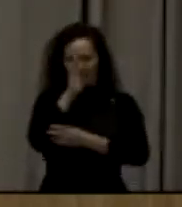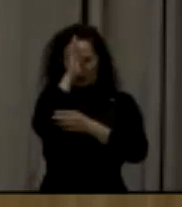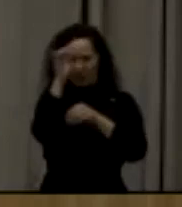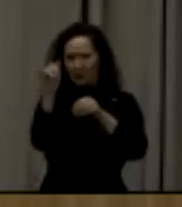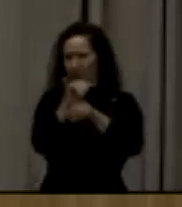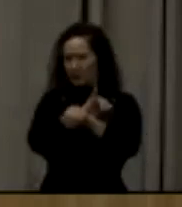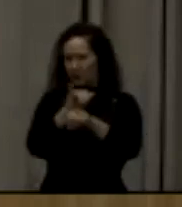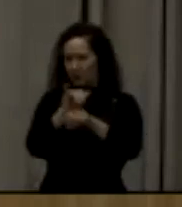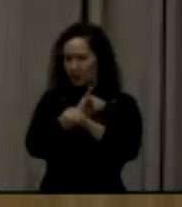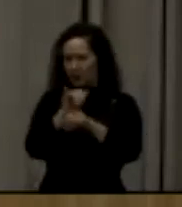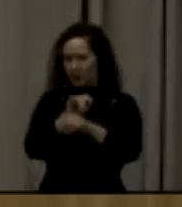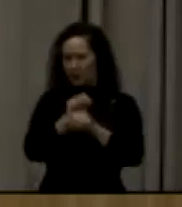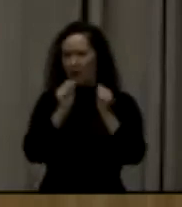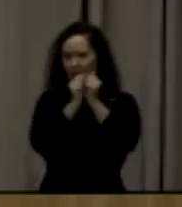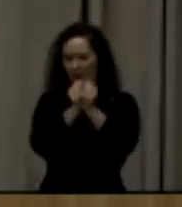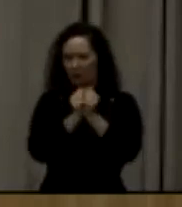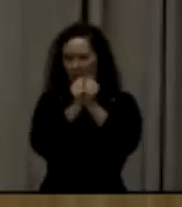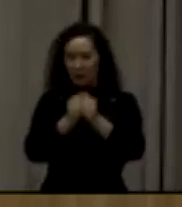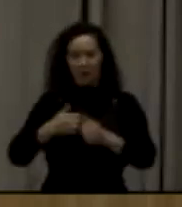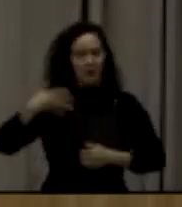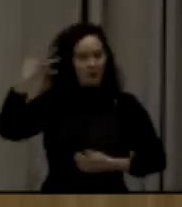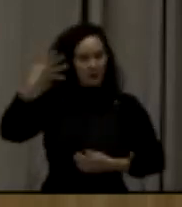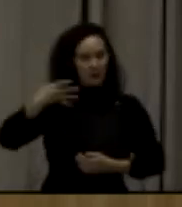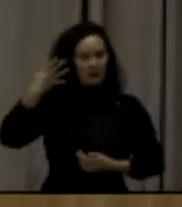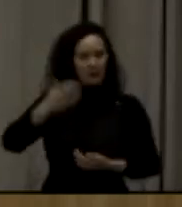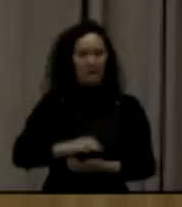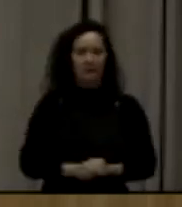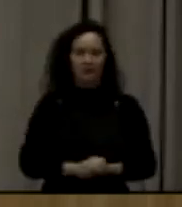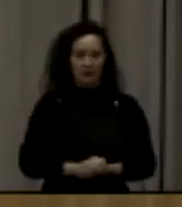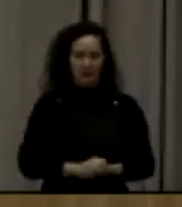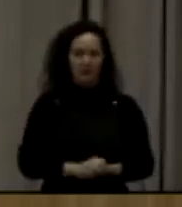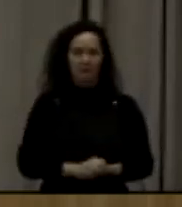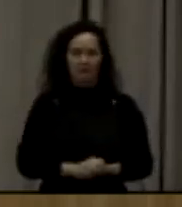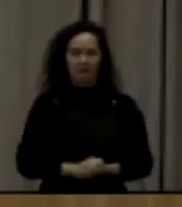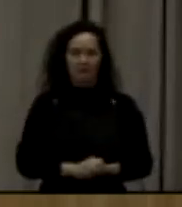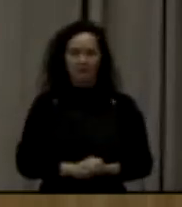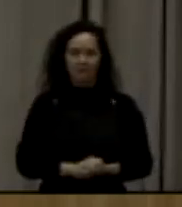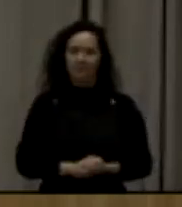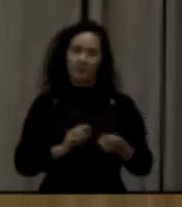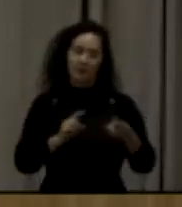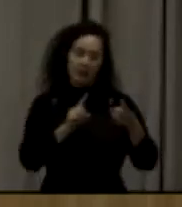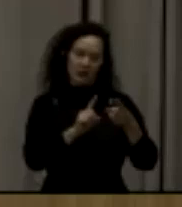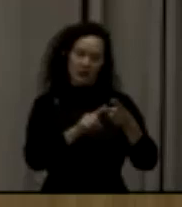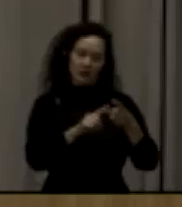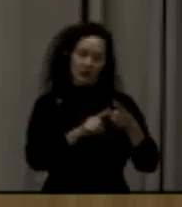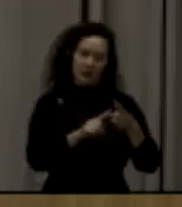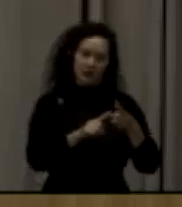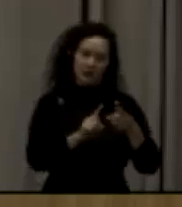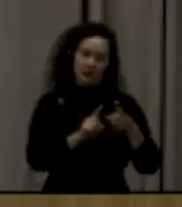acompañada de ese discurso la segunda